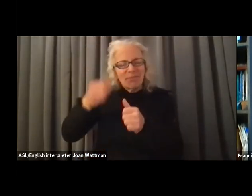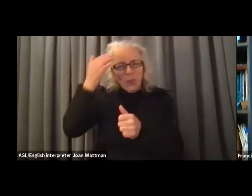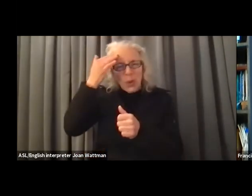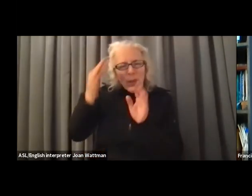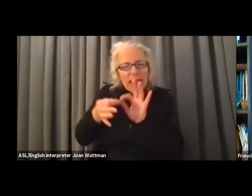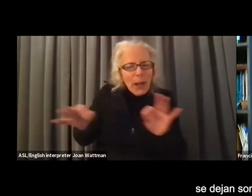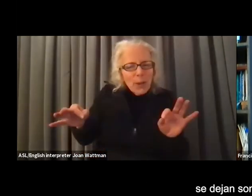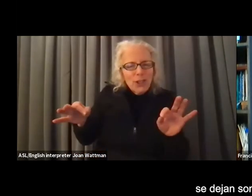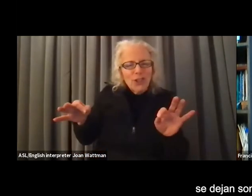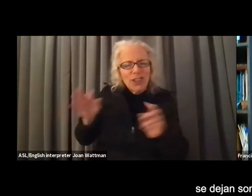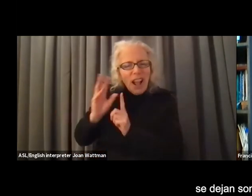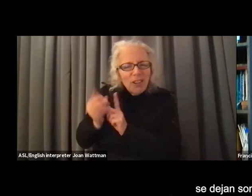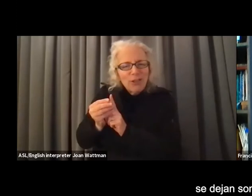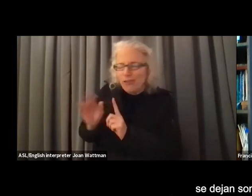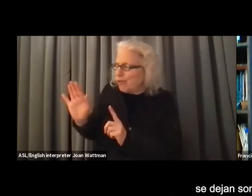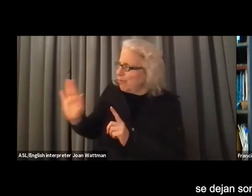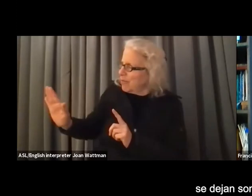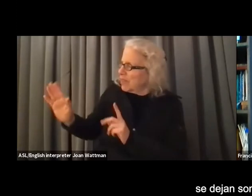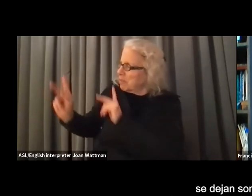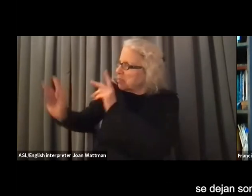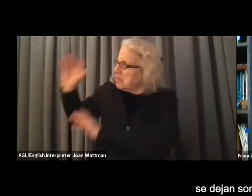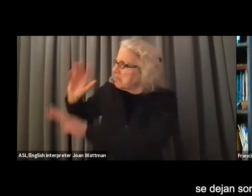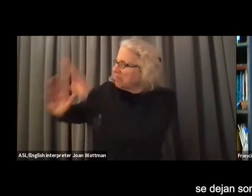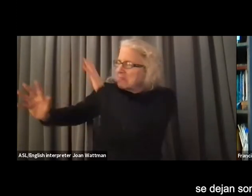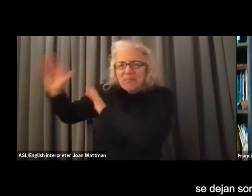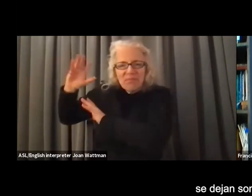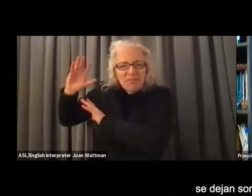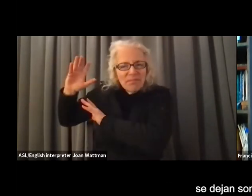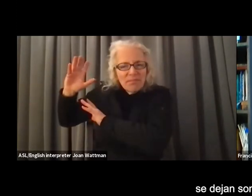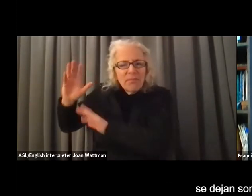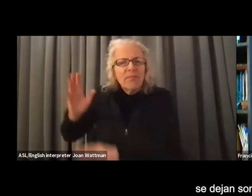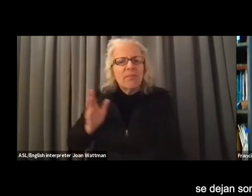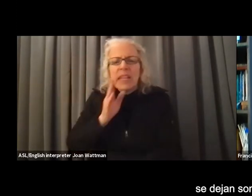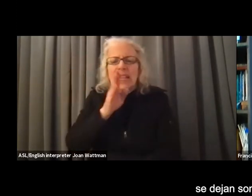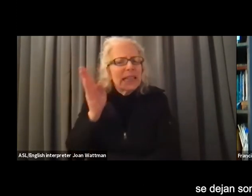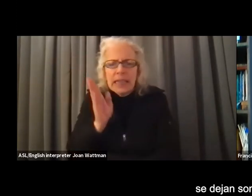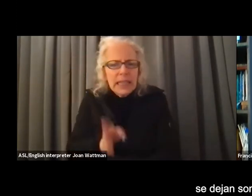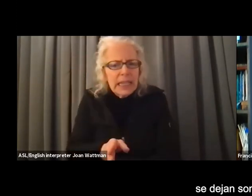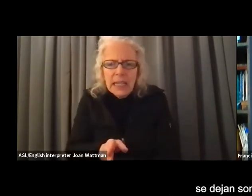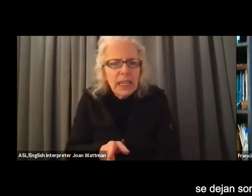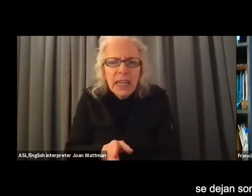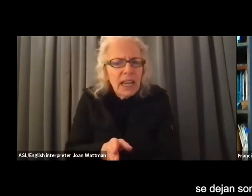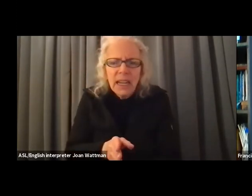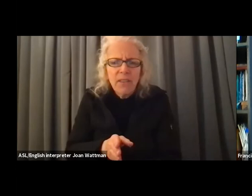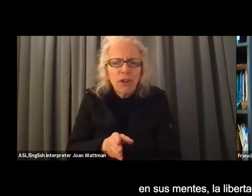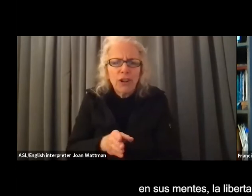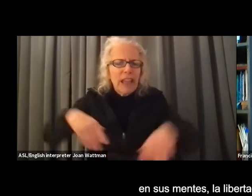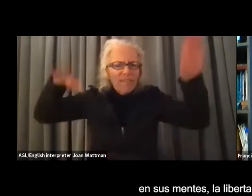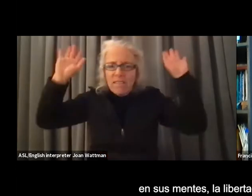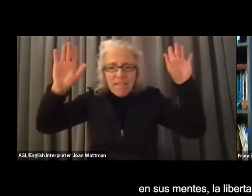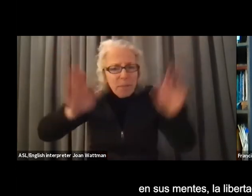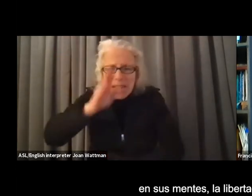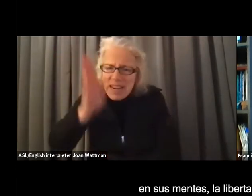jamás se dejaron someter, que siempre tuvieron firme la libertad en